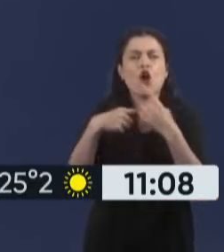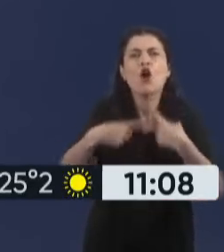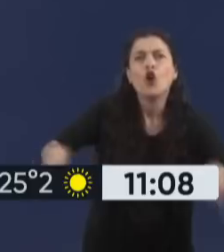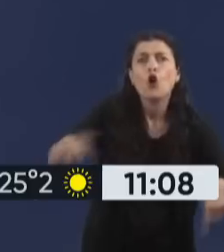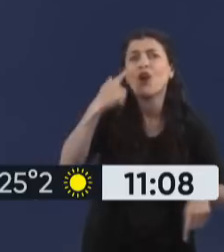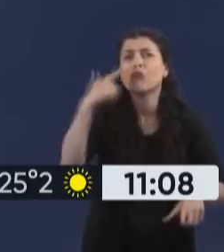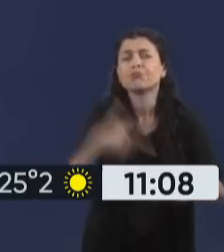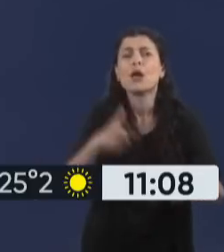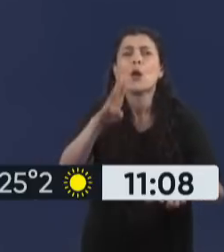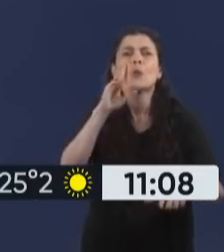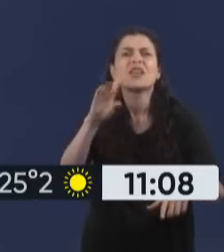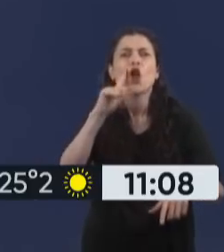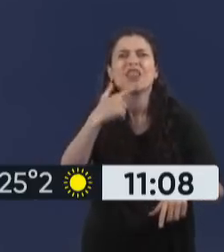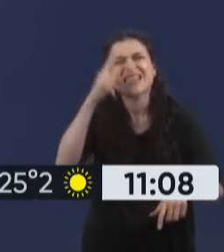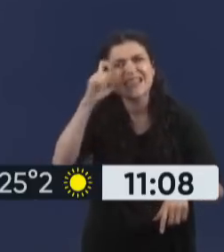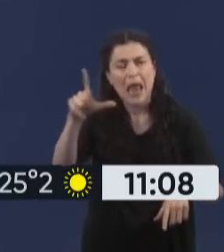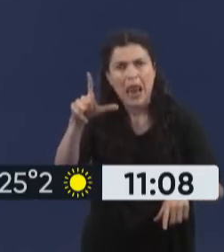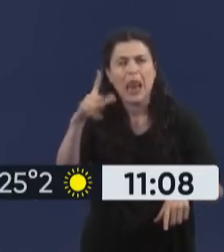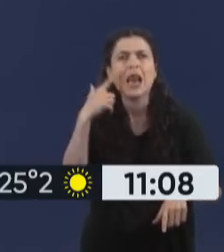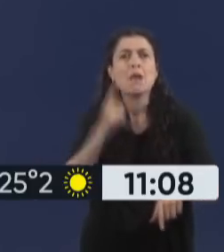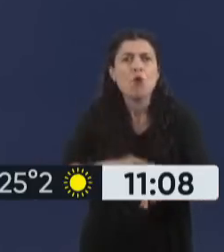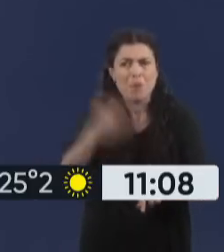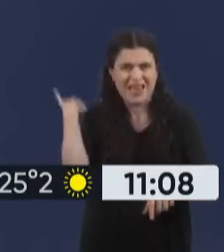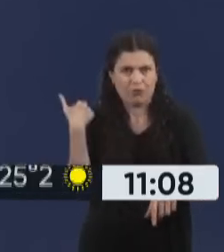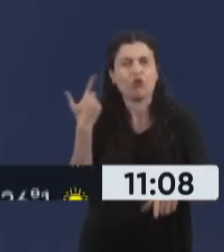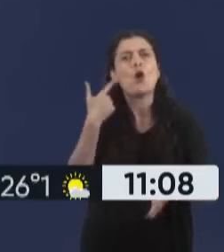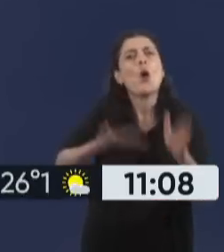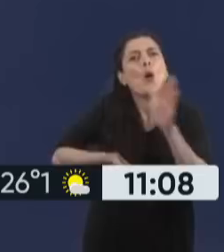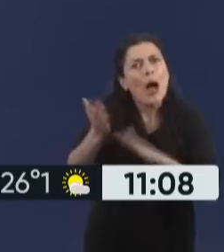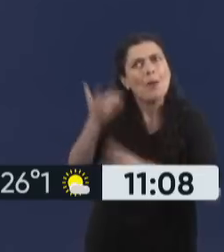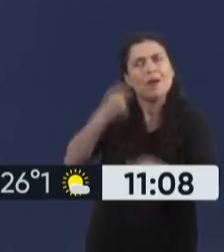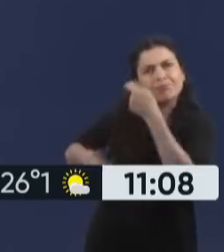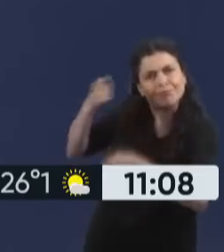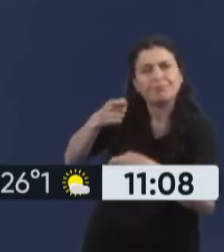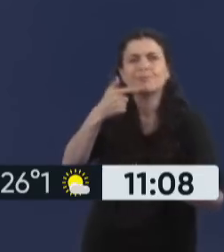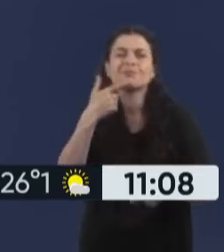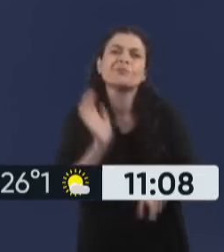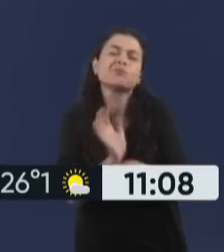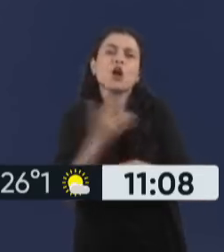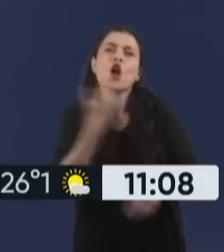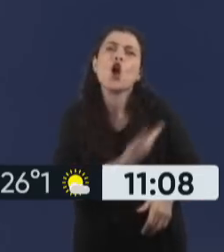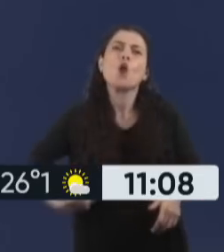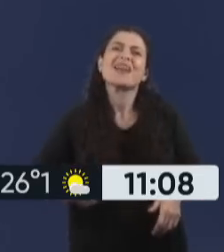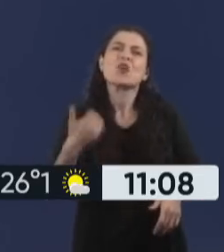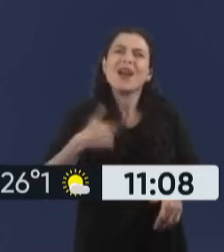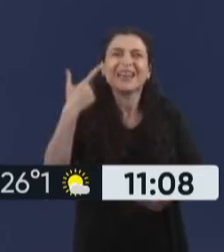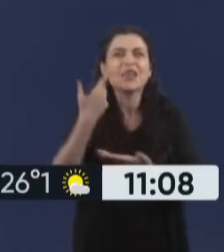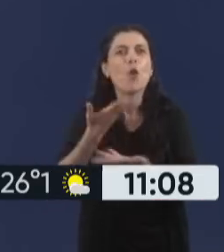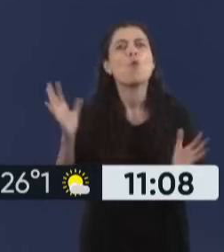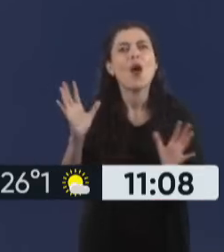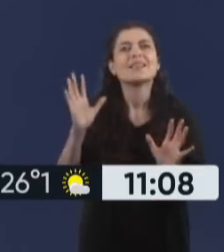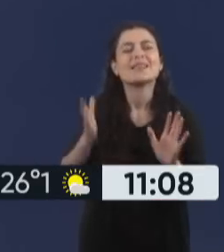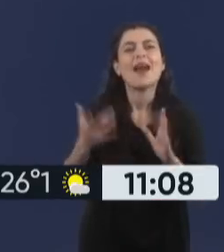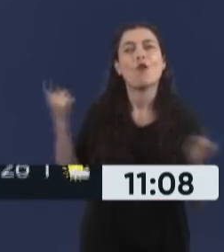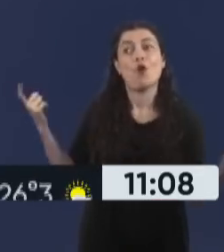el biodiesel, que está cerrado desde el 2016. ¿Cuál es la señal que daría el gobierno argentino, teniendo en cuenta que